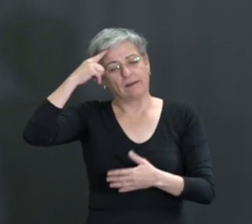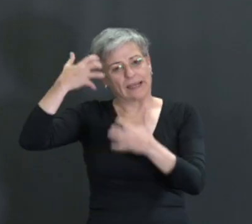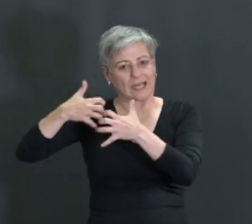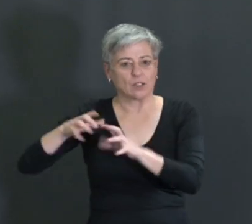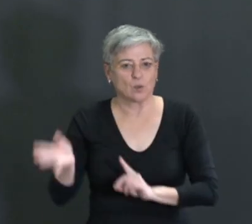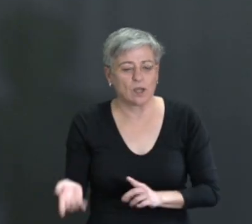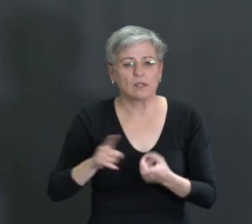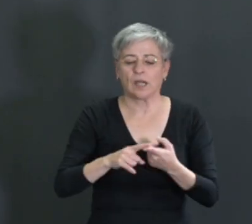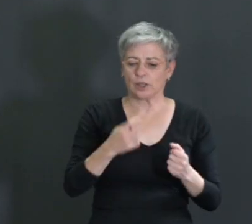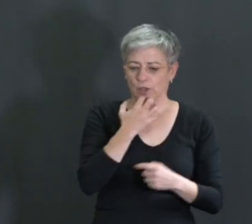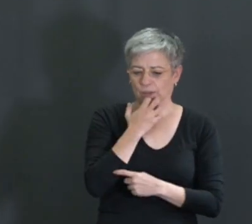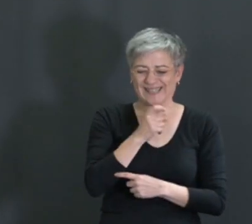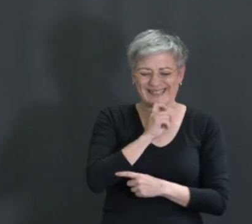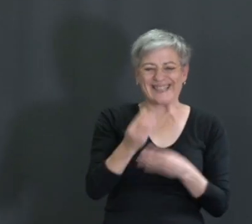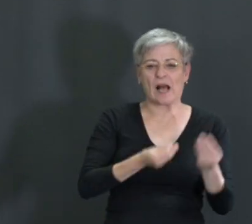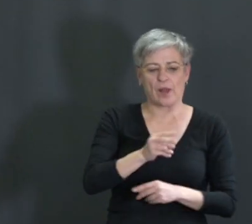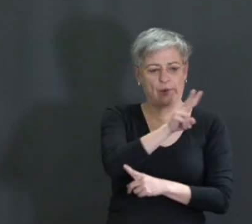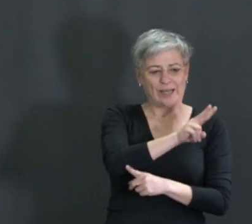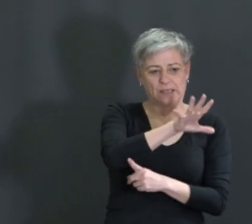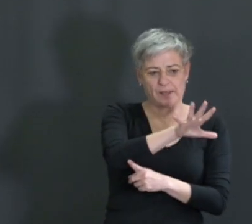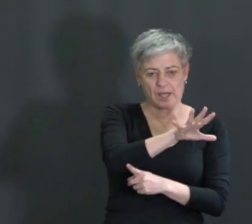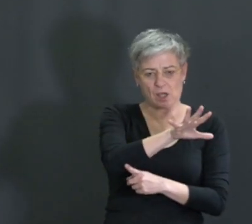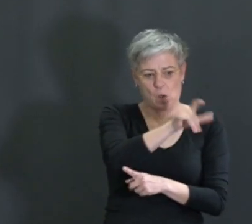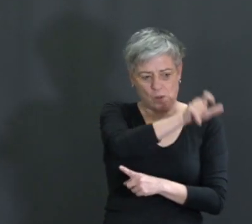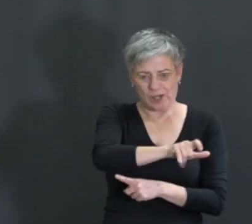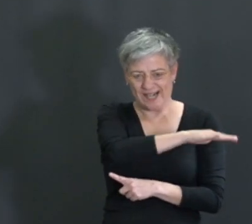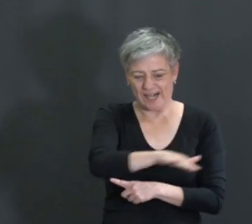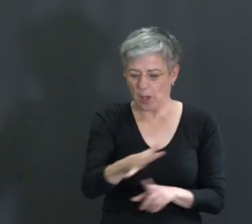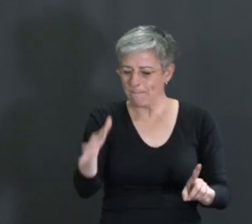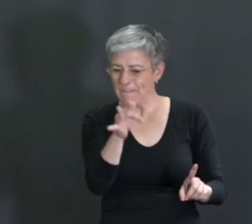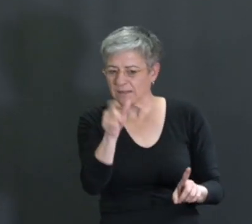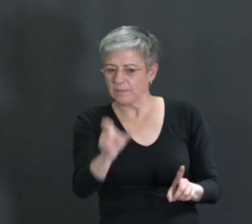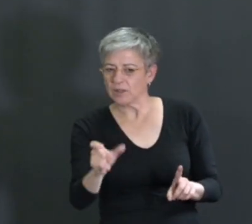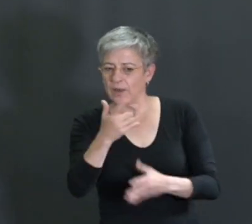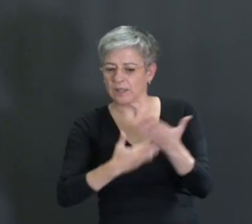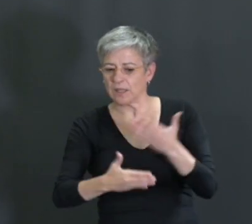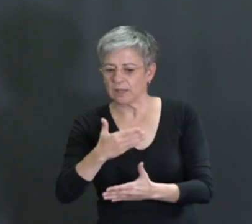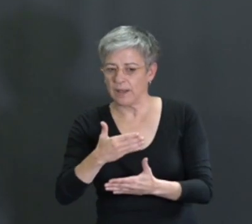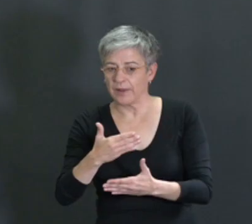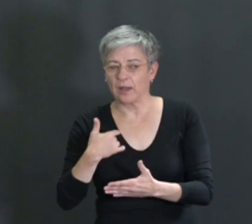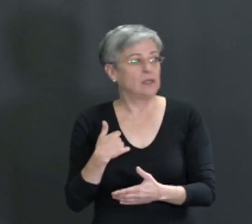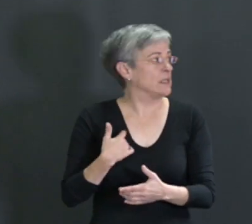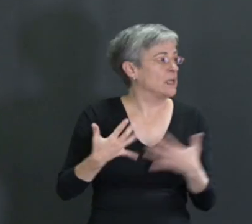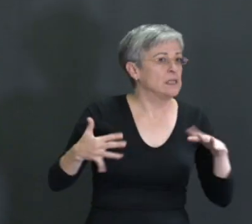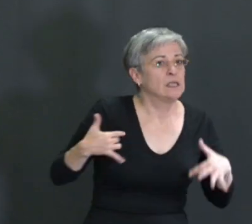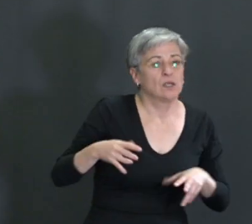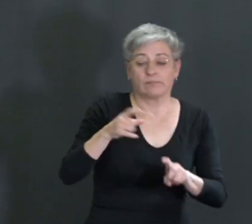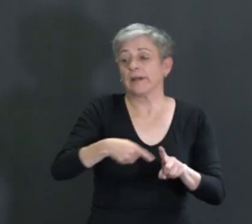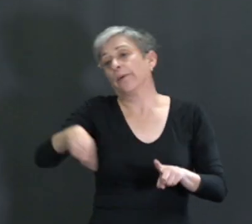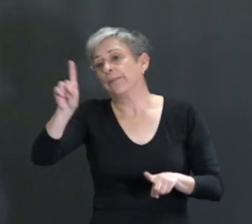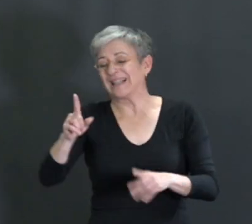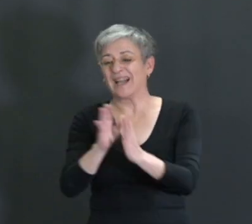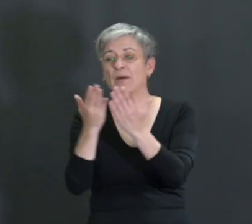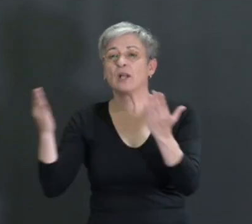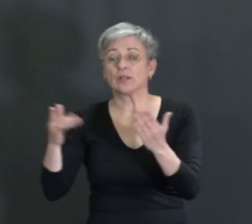con 25 monstruillos más una persona con discapacidad? Pues vete a la biblioteca, hazme un trabajo y te apruebo